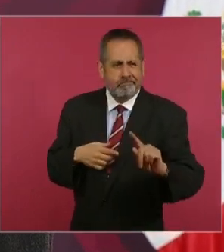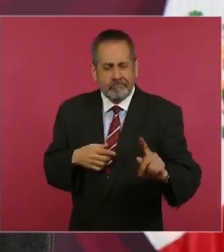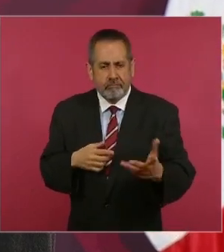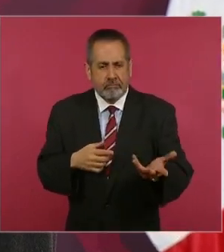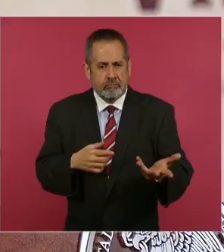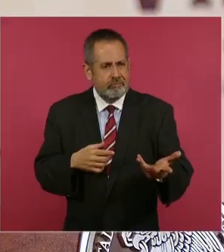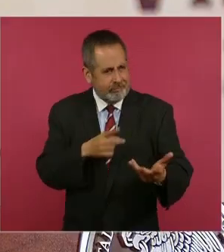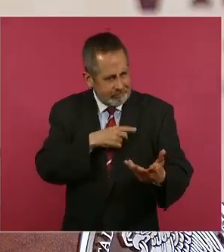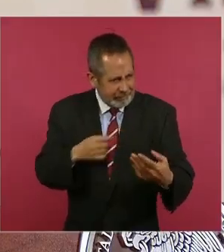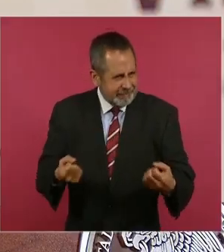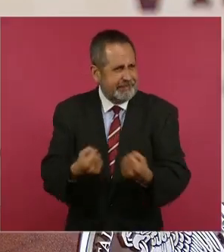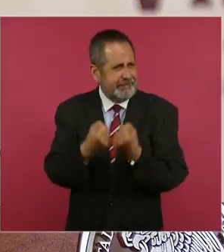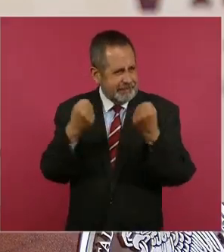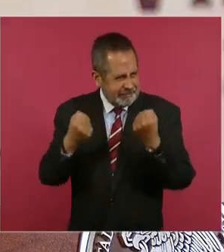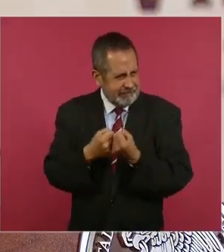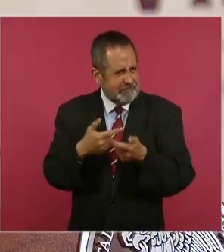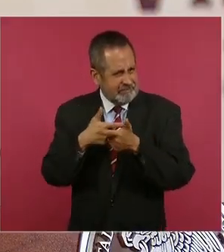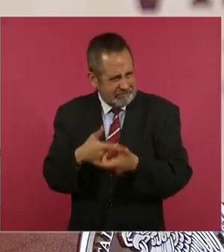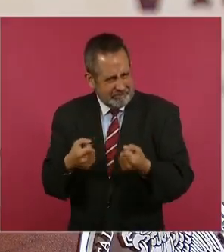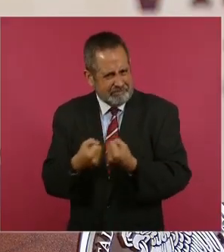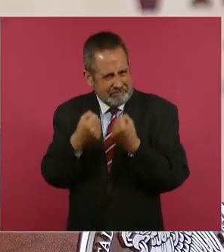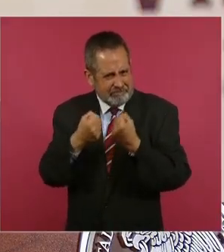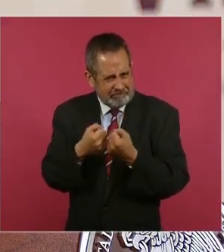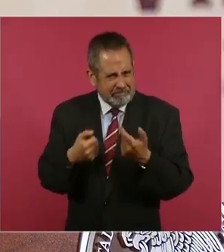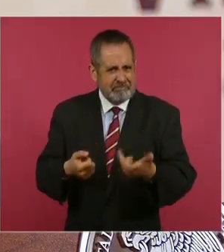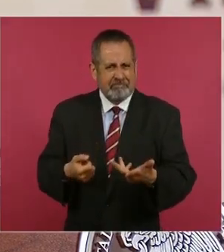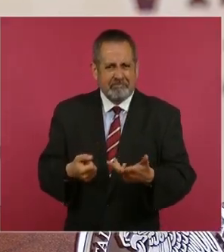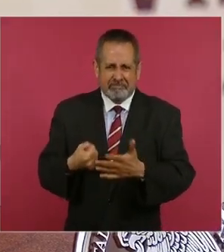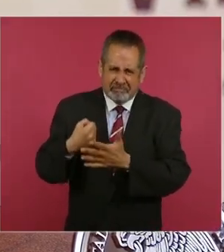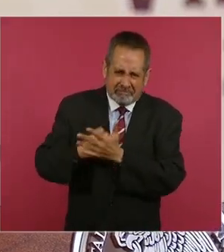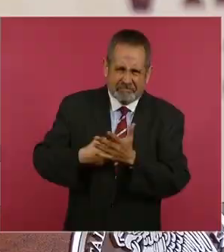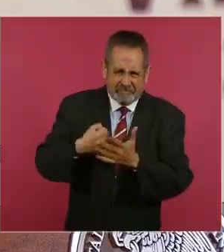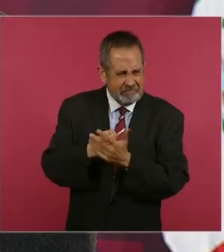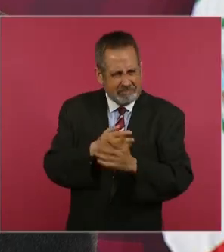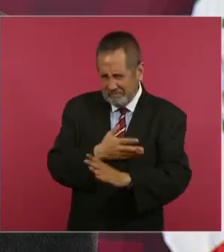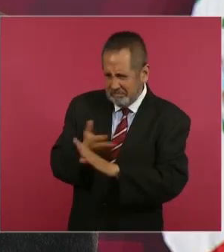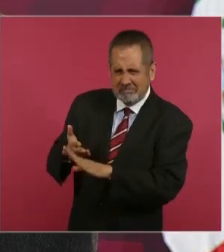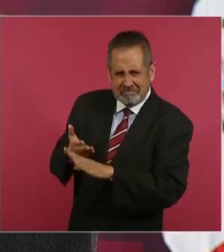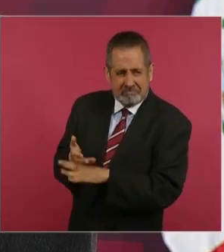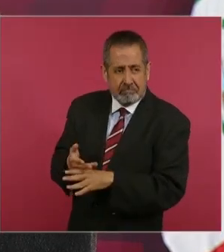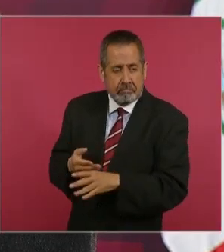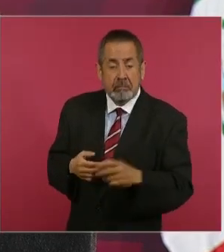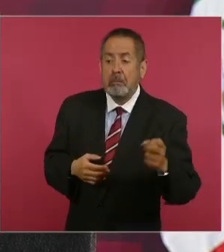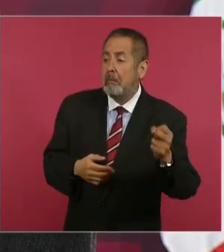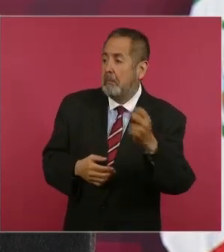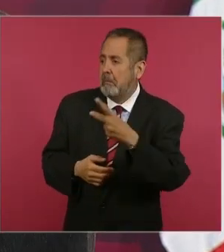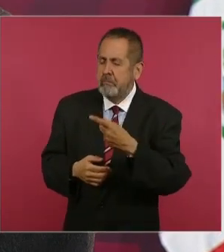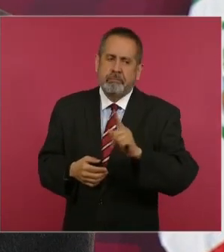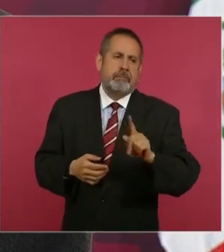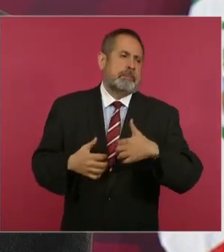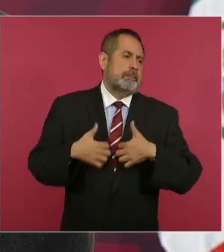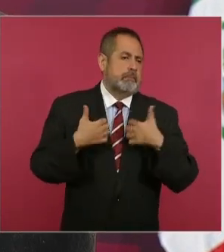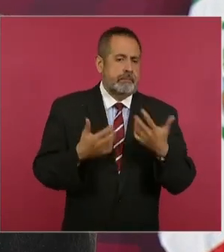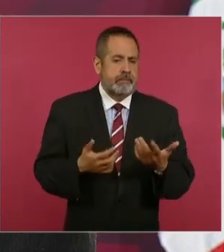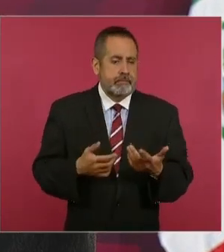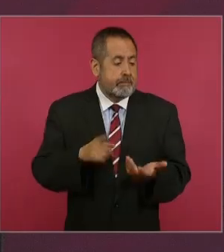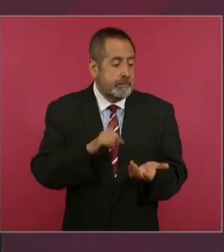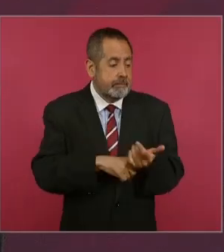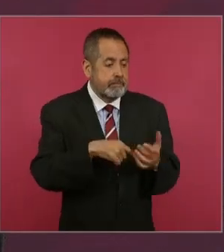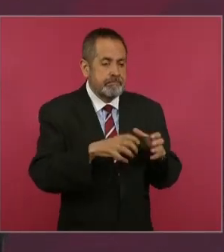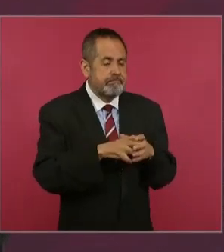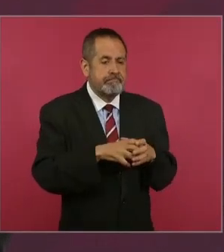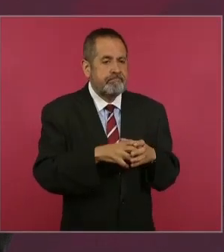cuando debería de seguir atacando porque sus intereses